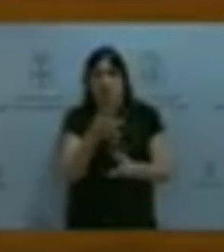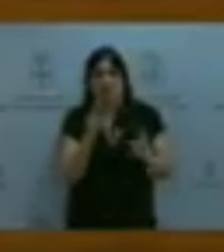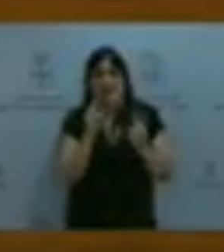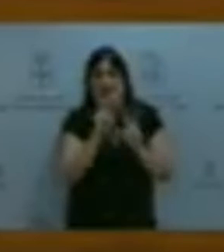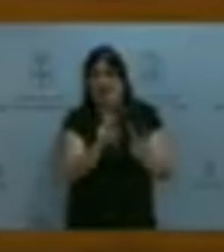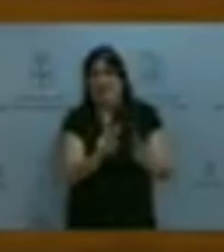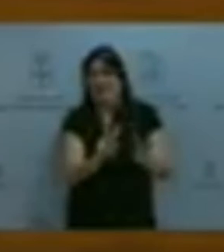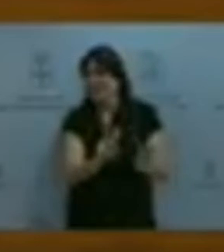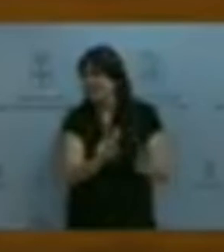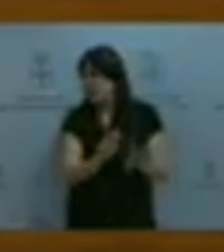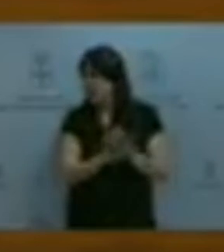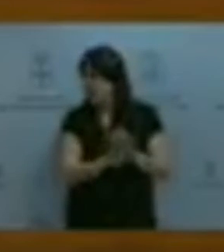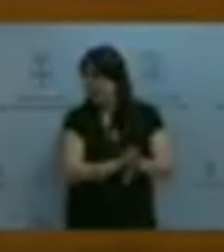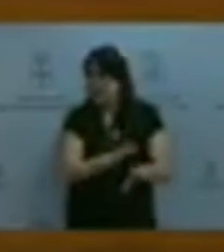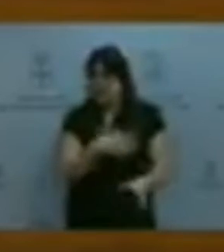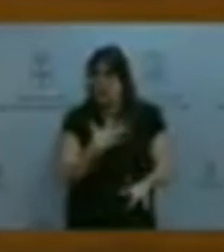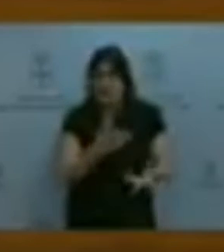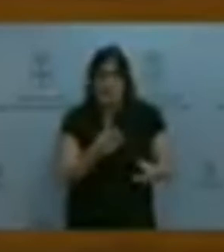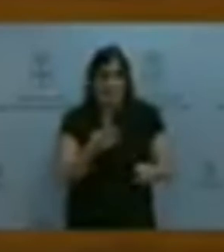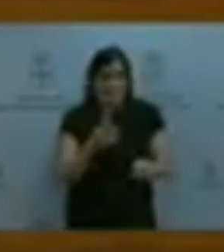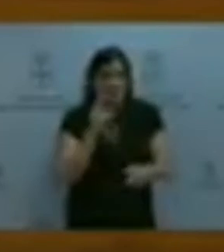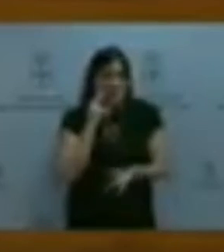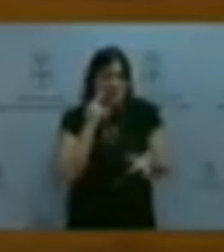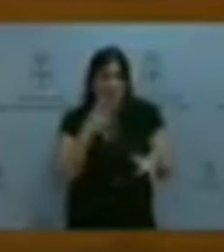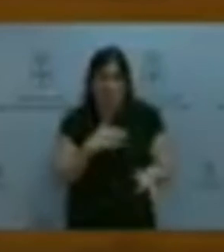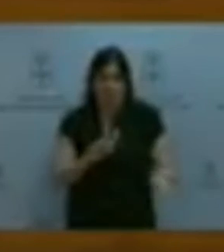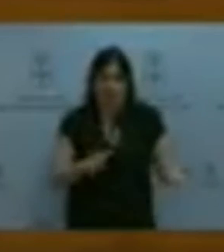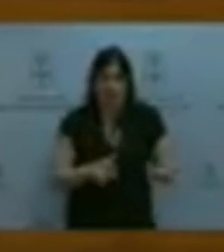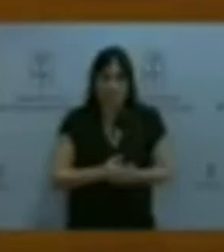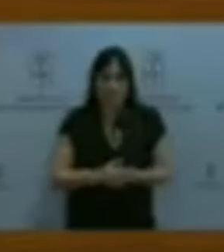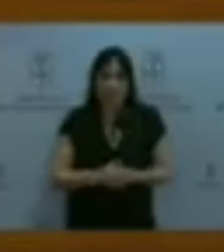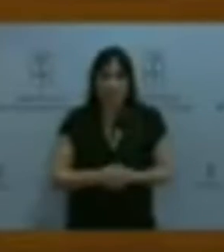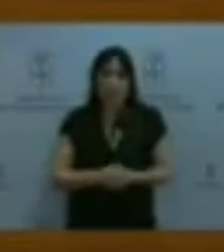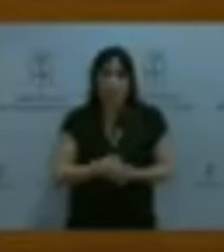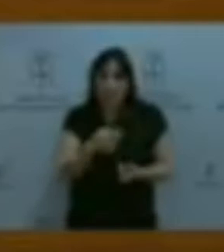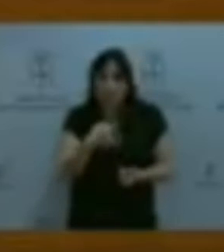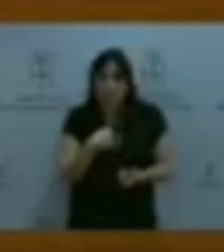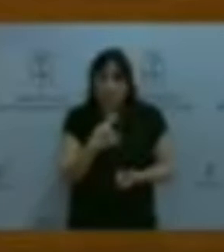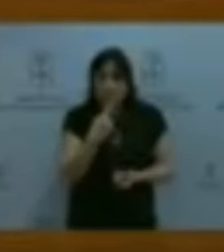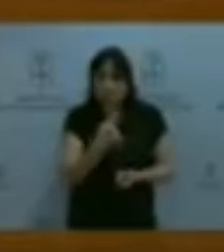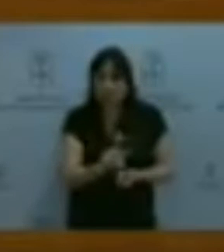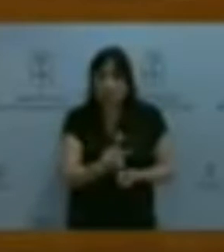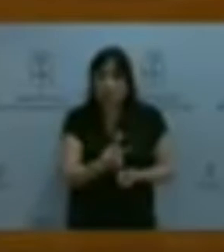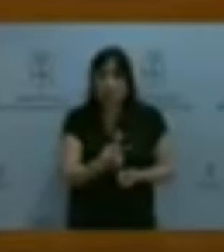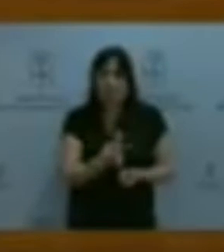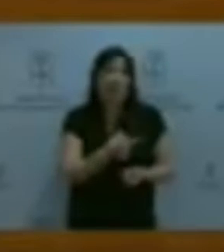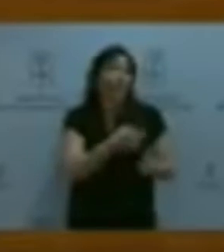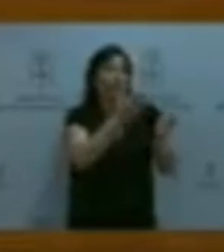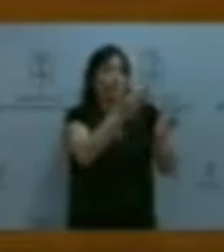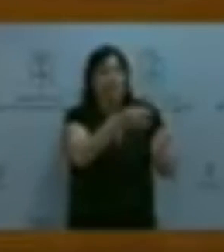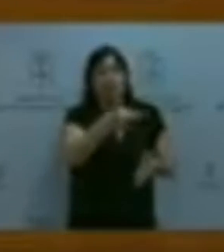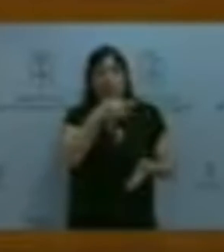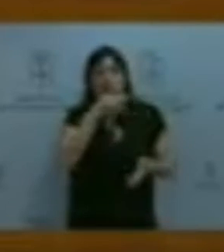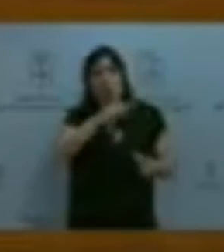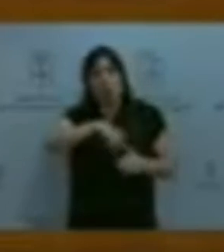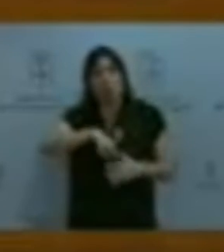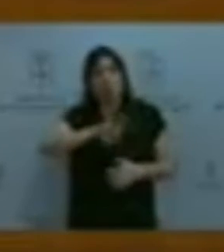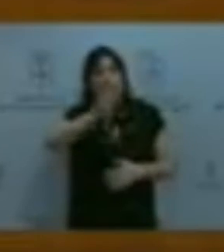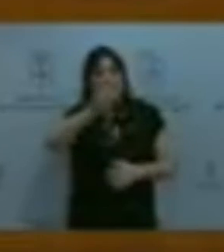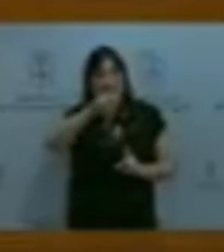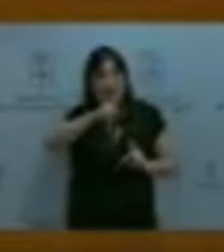terror. Yo lo único que le digo es que en su última intervención, el 3 de mayo, esquivó